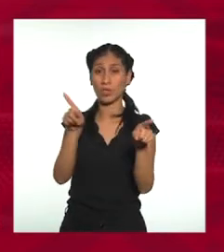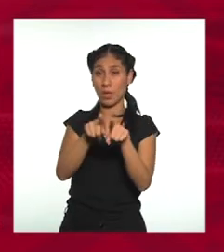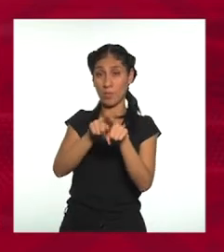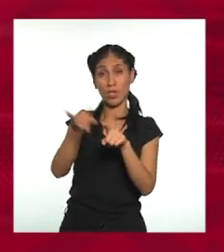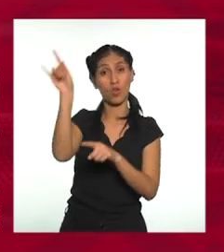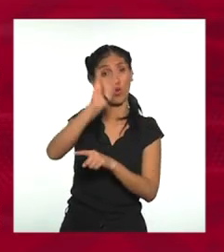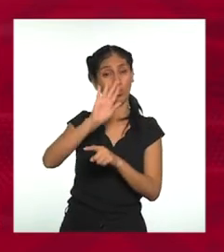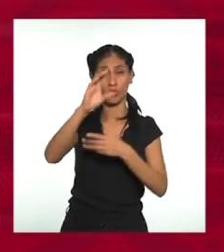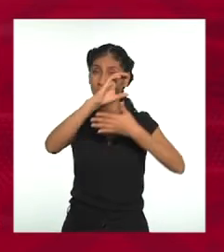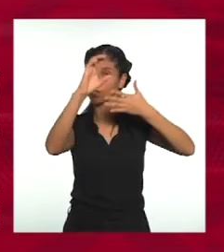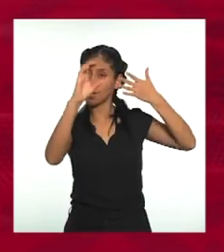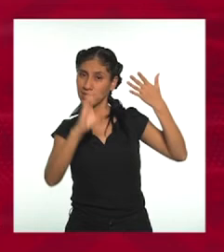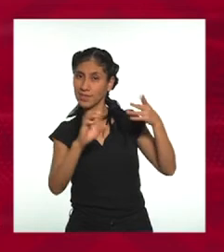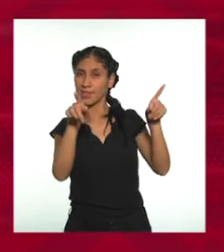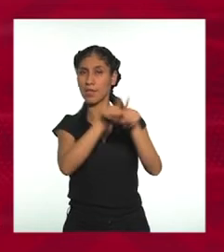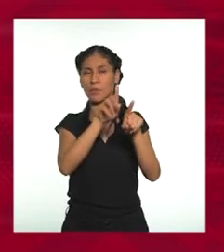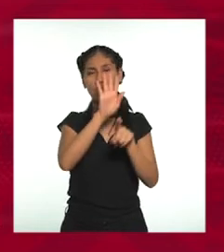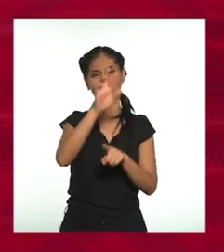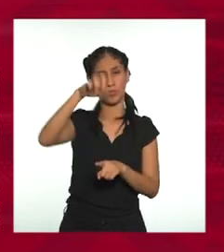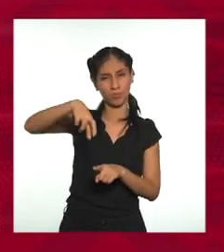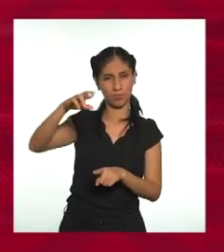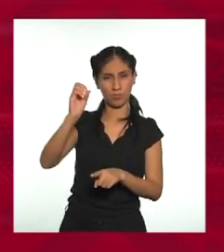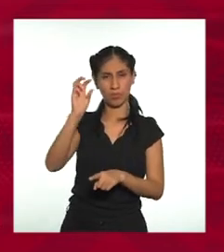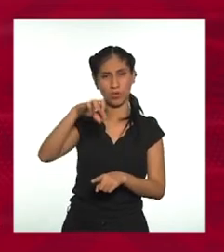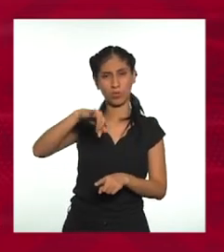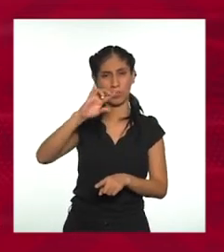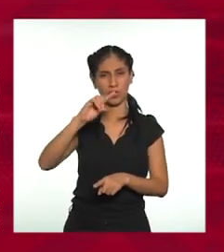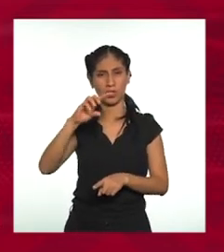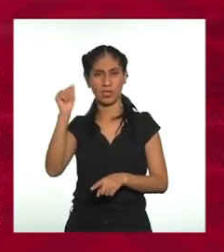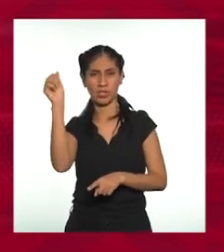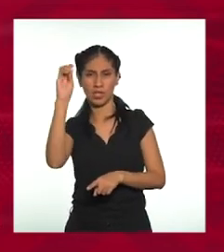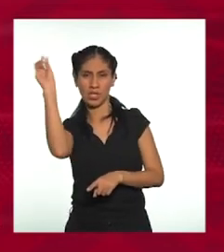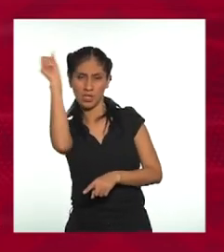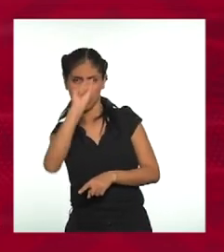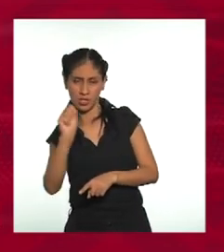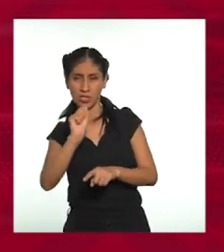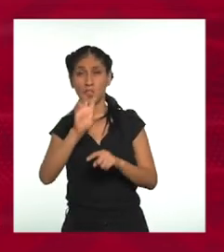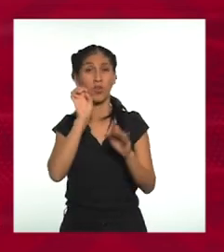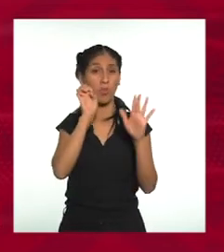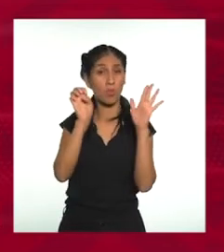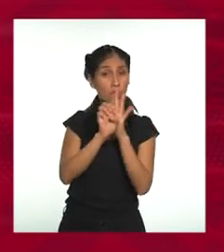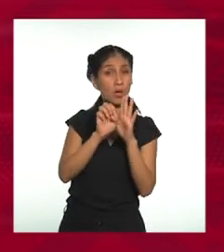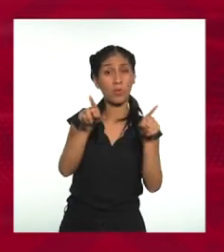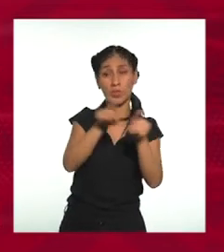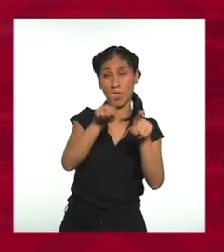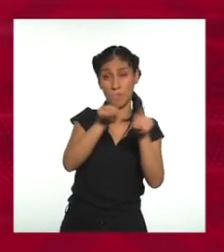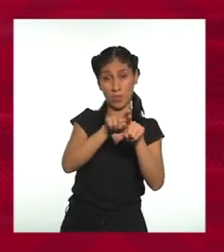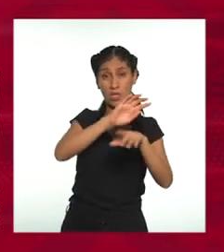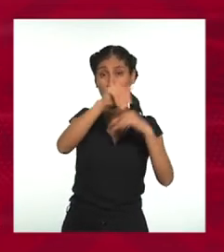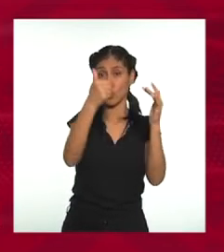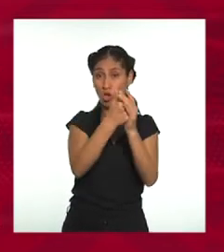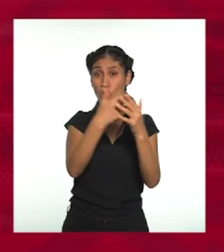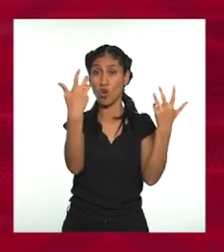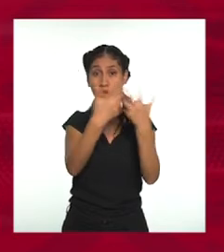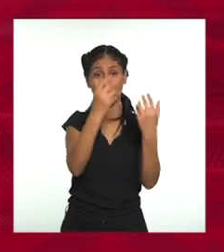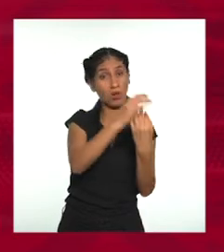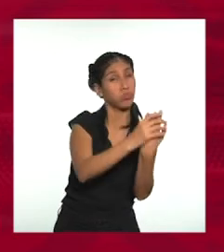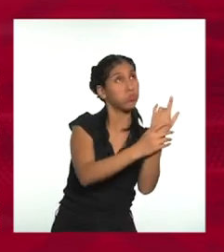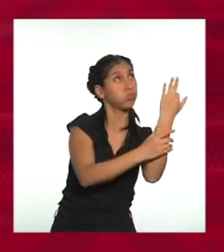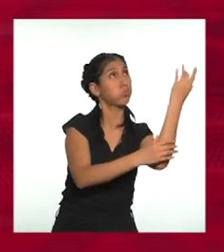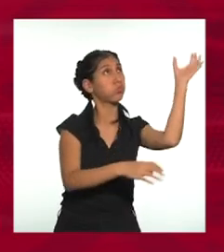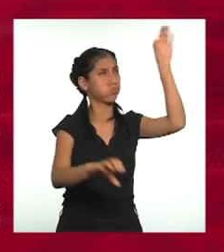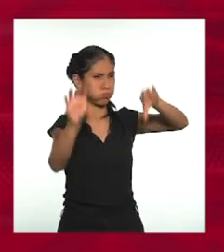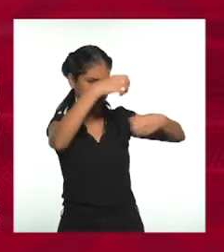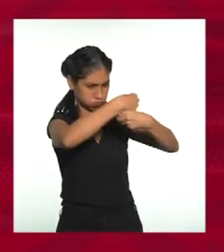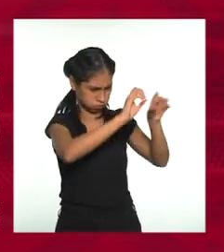usos, características y propiedades de los recursos biológicos, como los usos medicinales de algunas plantas